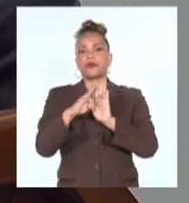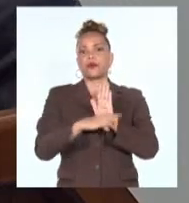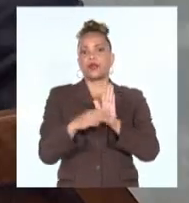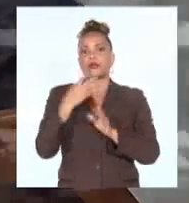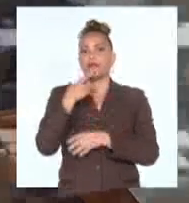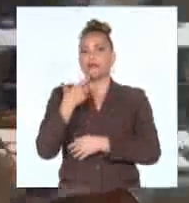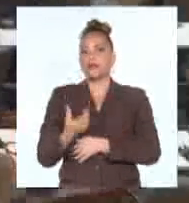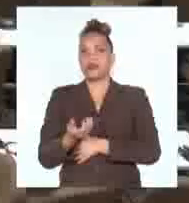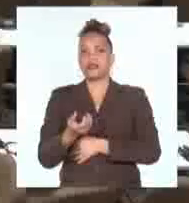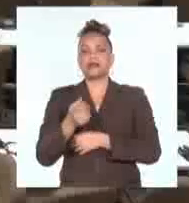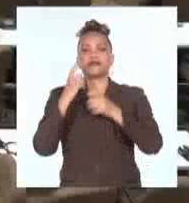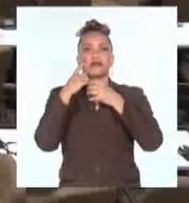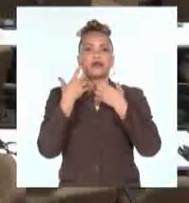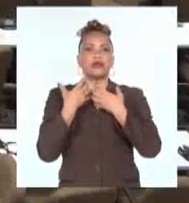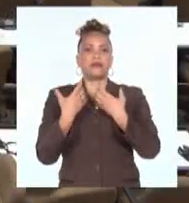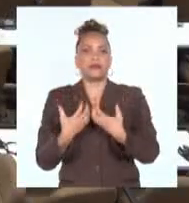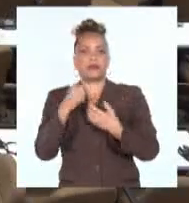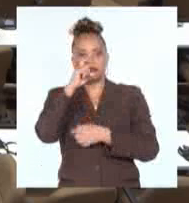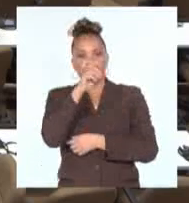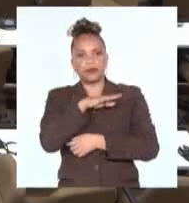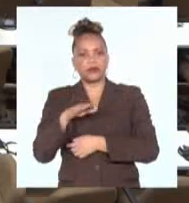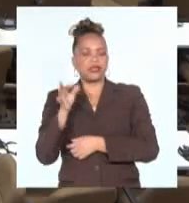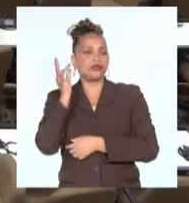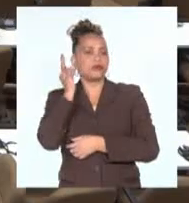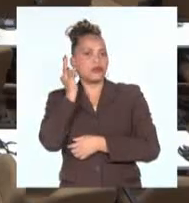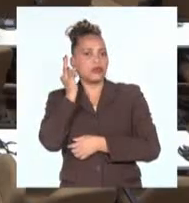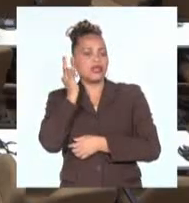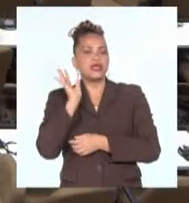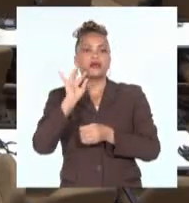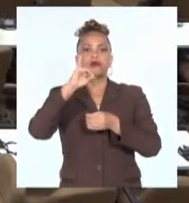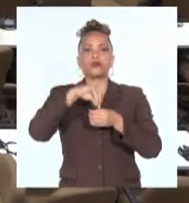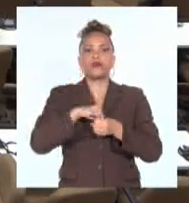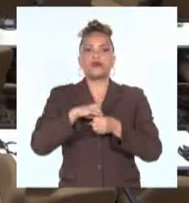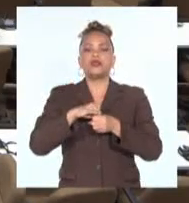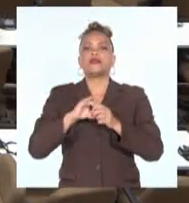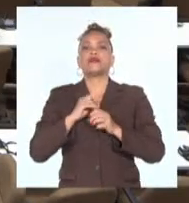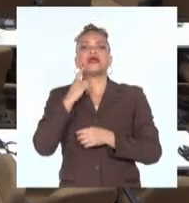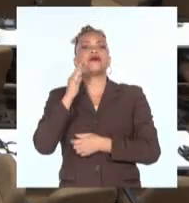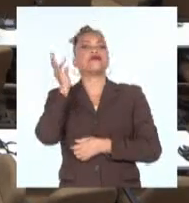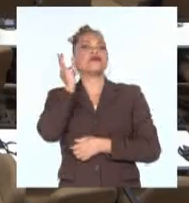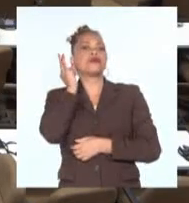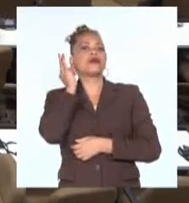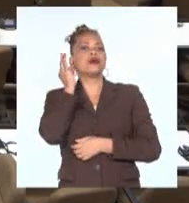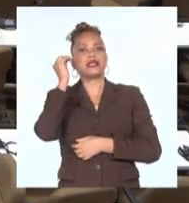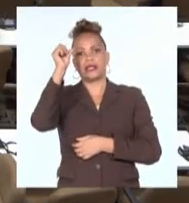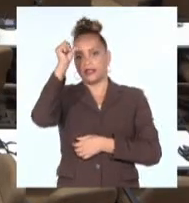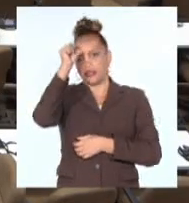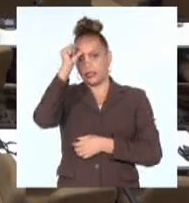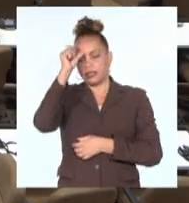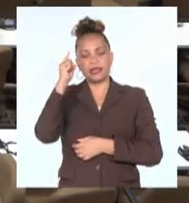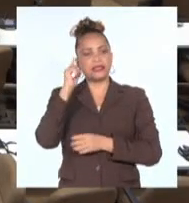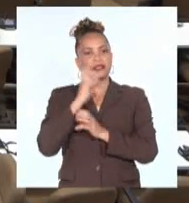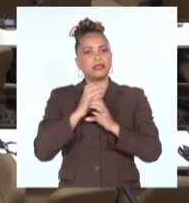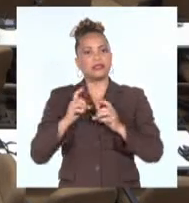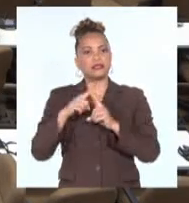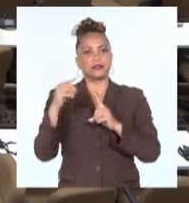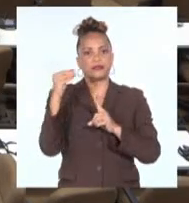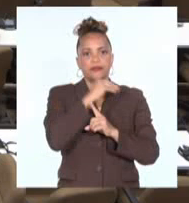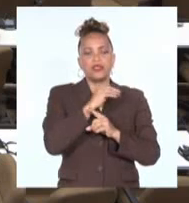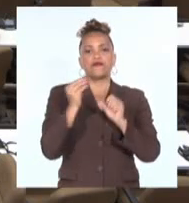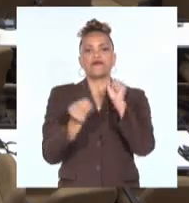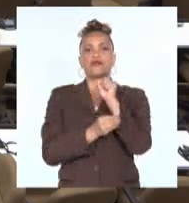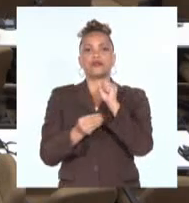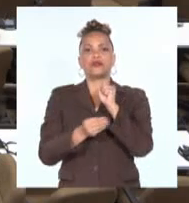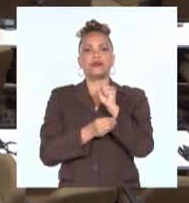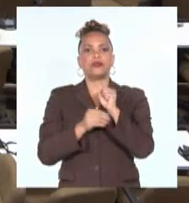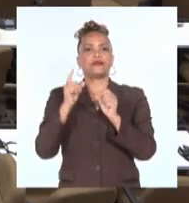Ciencia y la Estrategia de Inclusión de Mujeres y Pueblos Indígenas en Ciencia y Tecnología. El fortalecimiento de acceso a la tecnología también